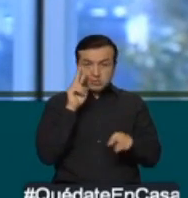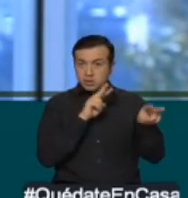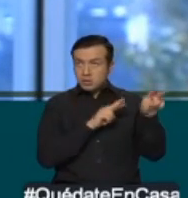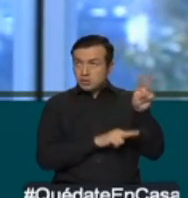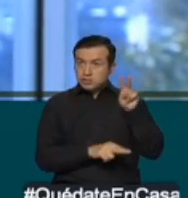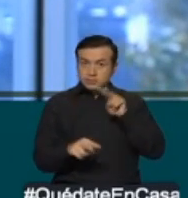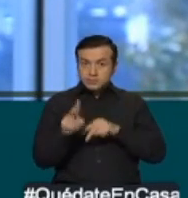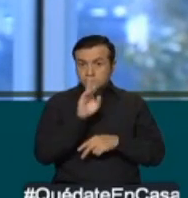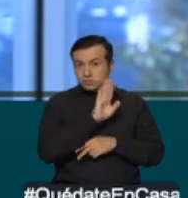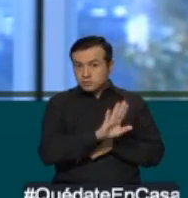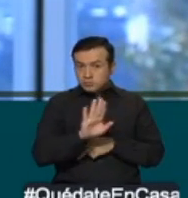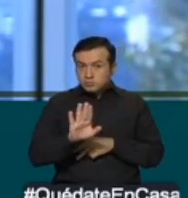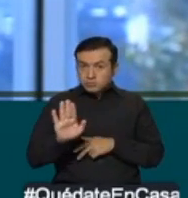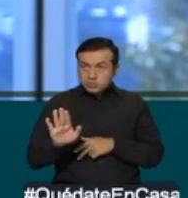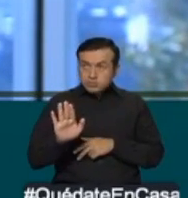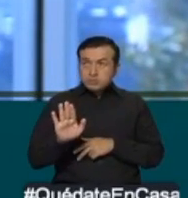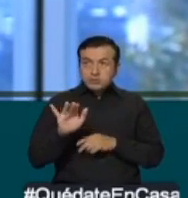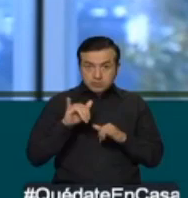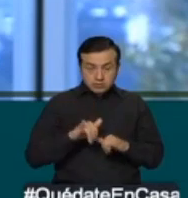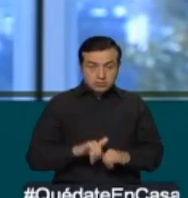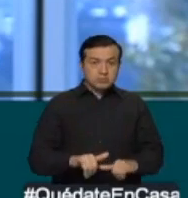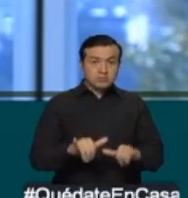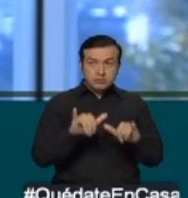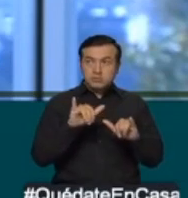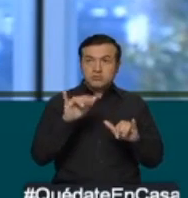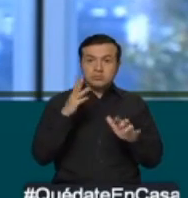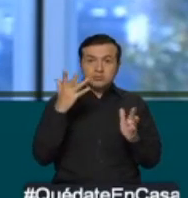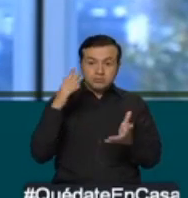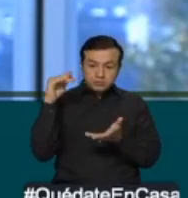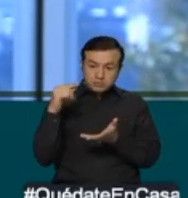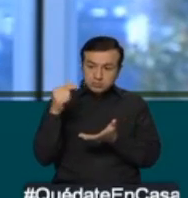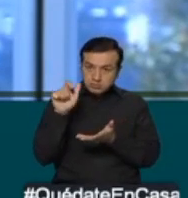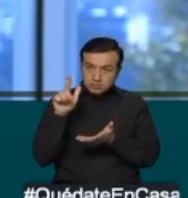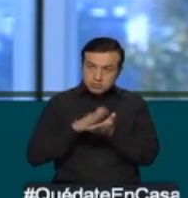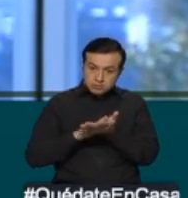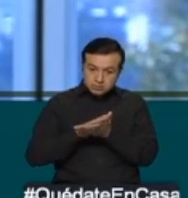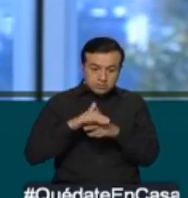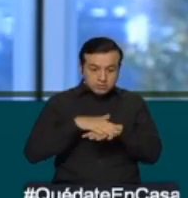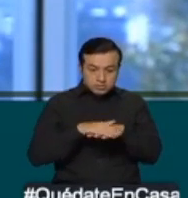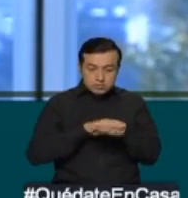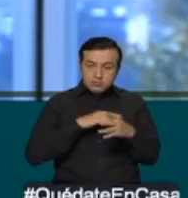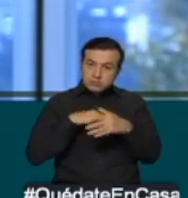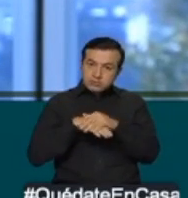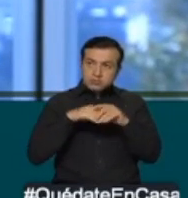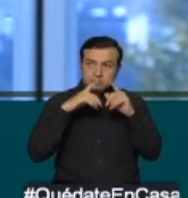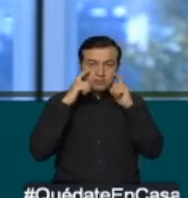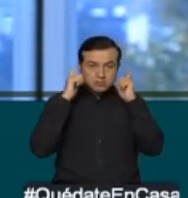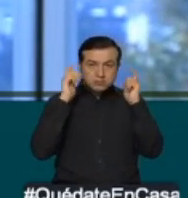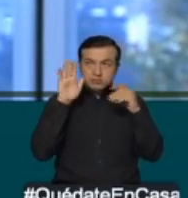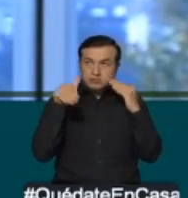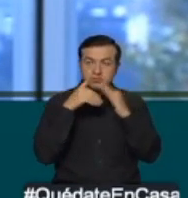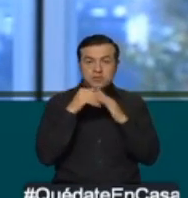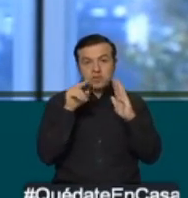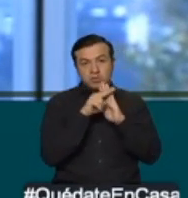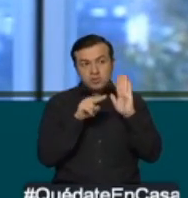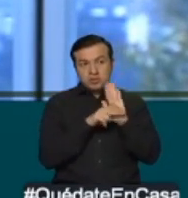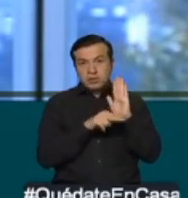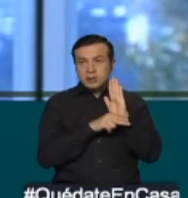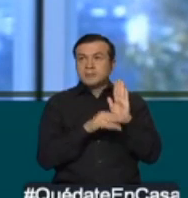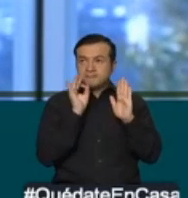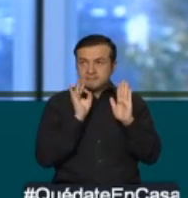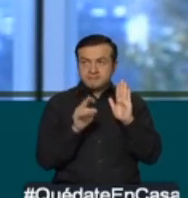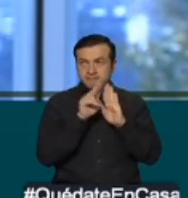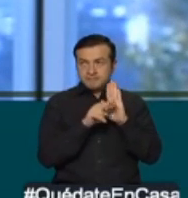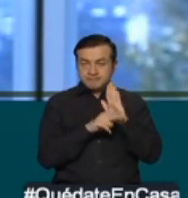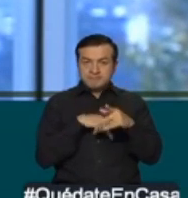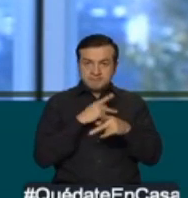que ellos puedan tener a la mano alcohol o gel vayan con mascarilla es decir cumpliendo también con las medidas de